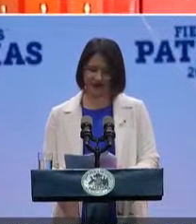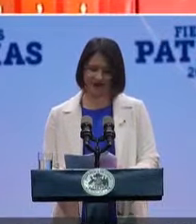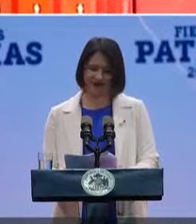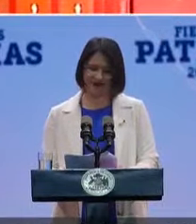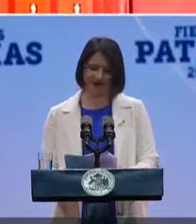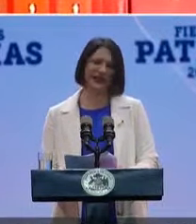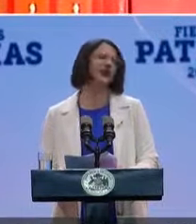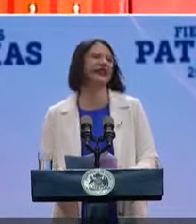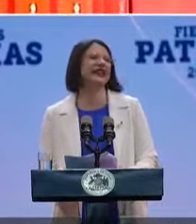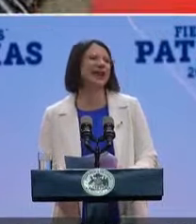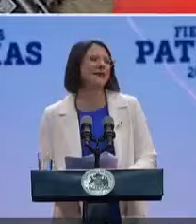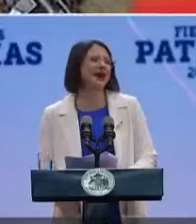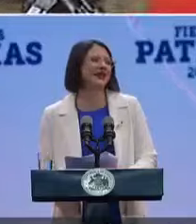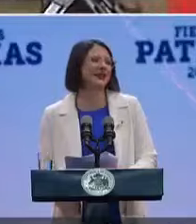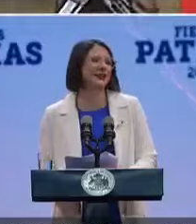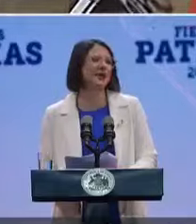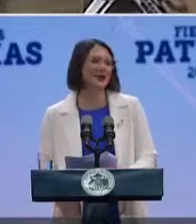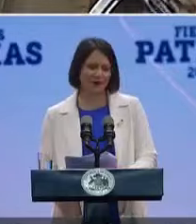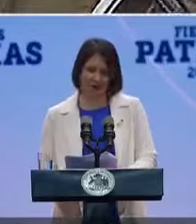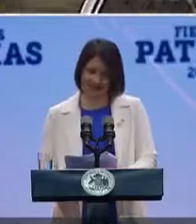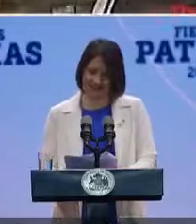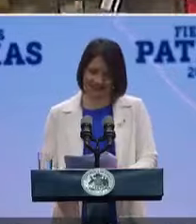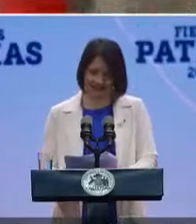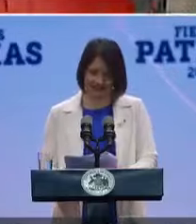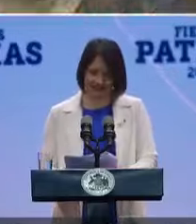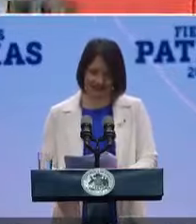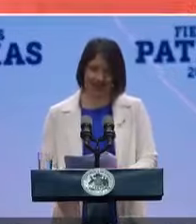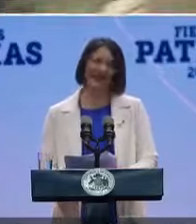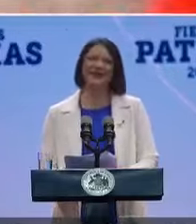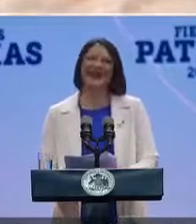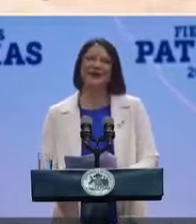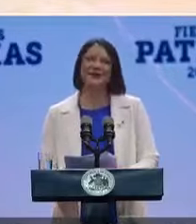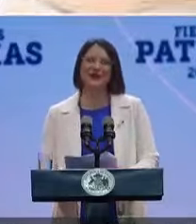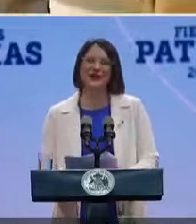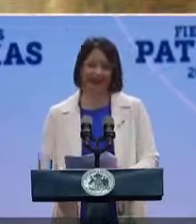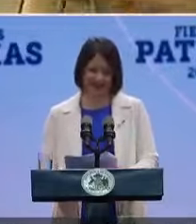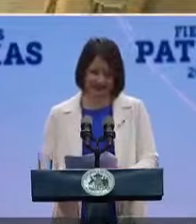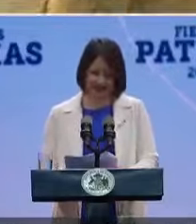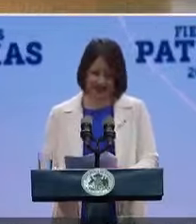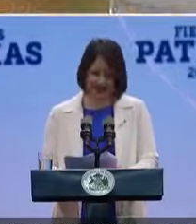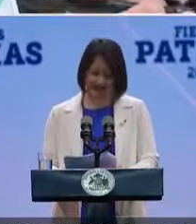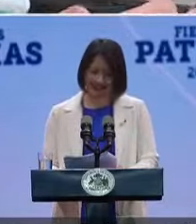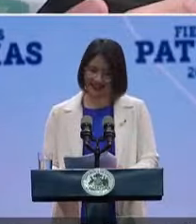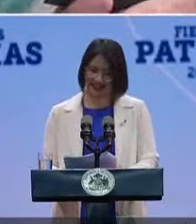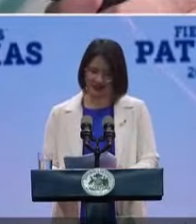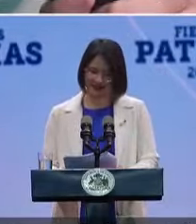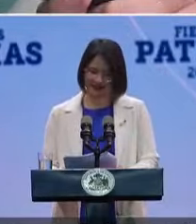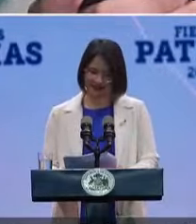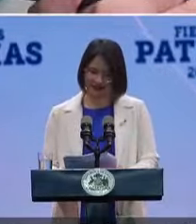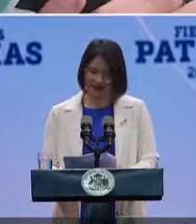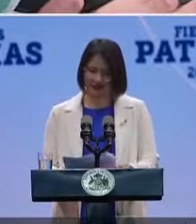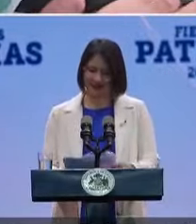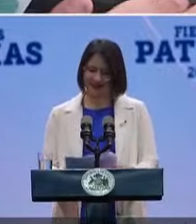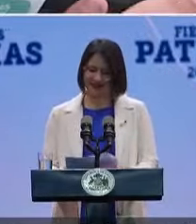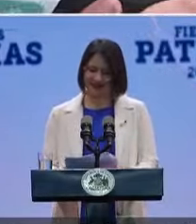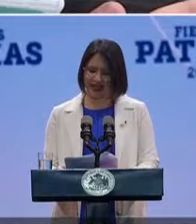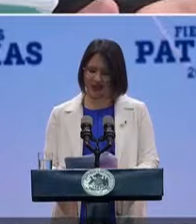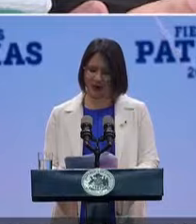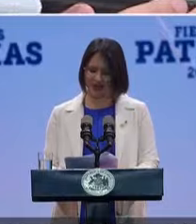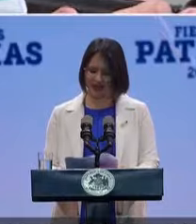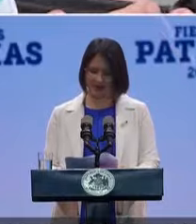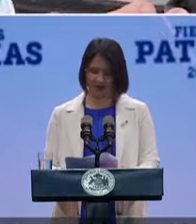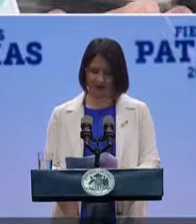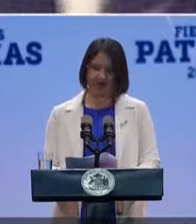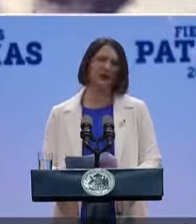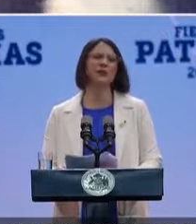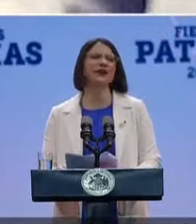vino y en la casa de esta mujer de 69 años. Un testigo protegido, quien se indicaba que en Cerro Navia, en